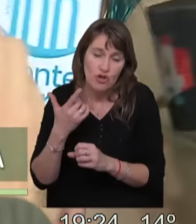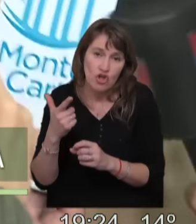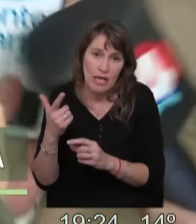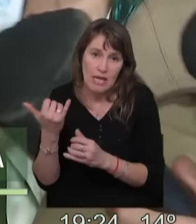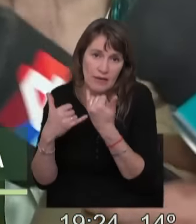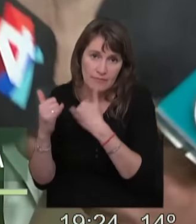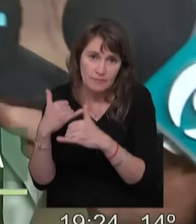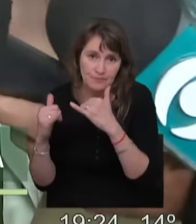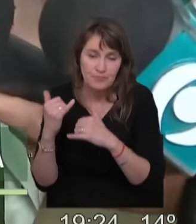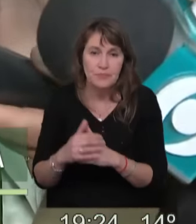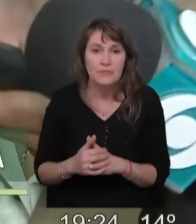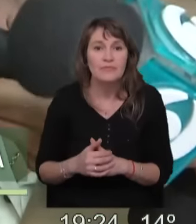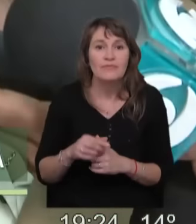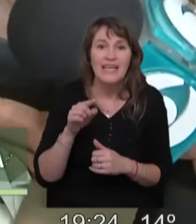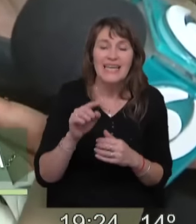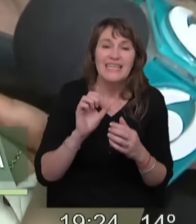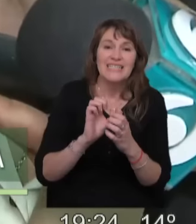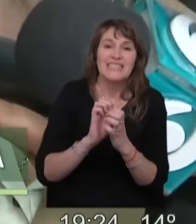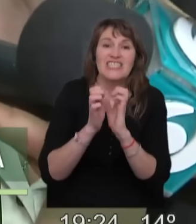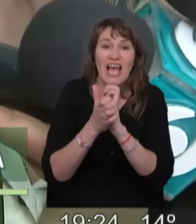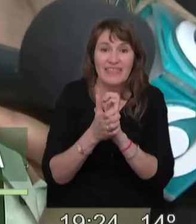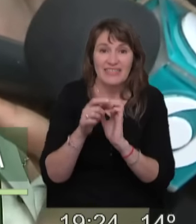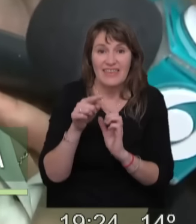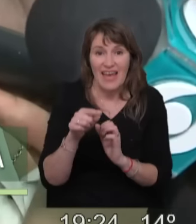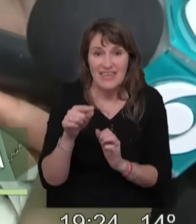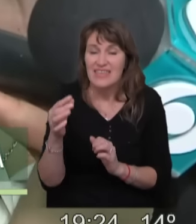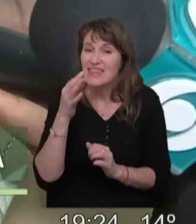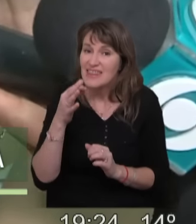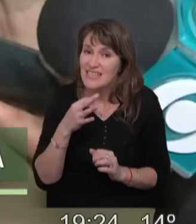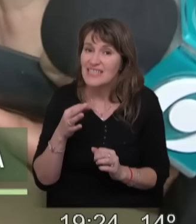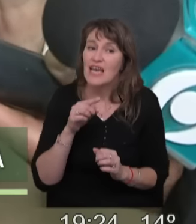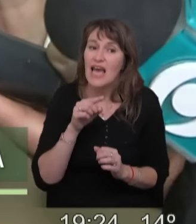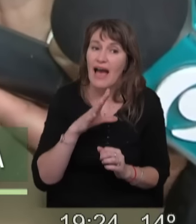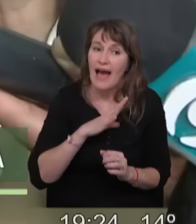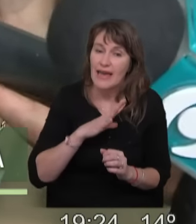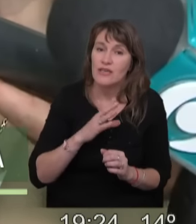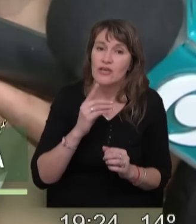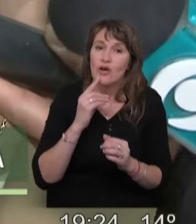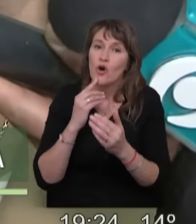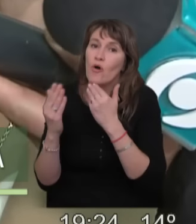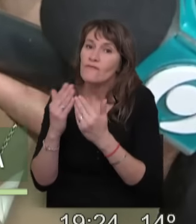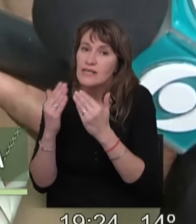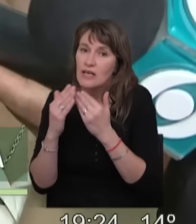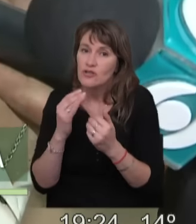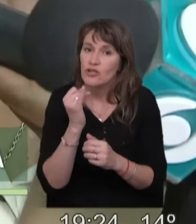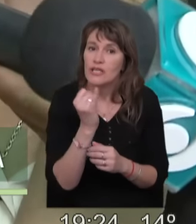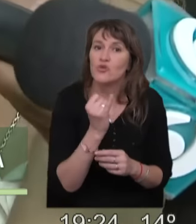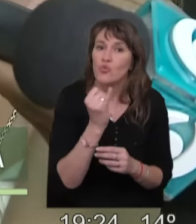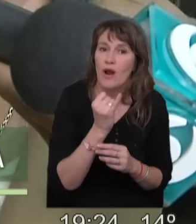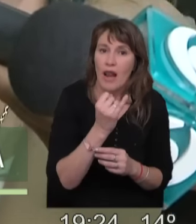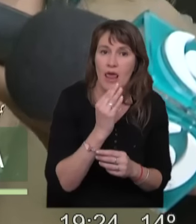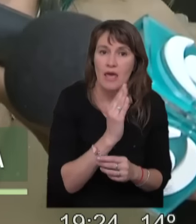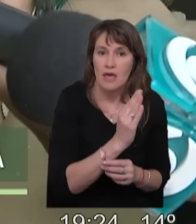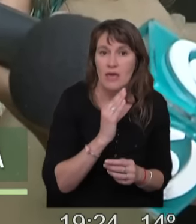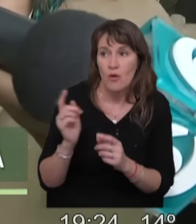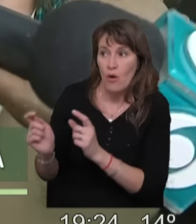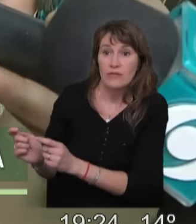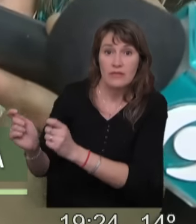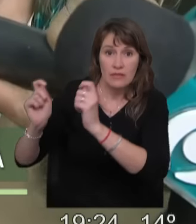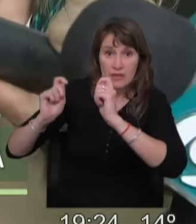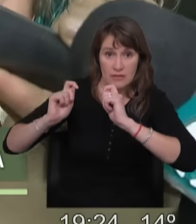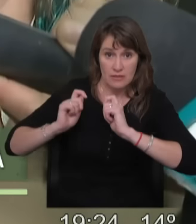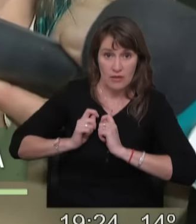allí en el chat la menciona usted como que mantuvo una conversación con Iturralde cuando fue designada justamente para el